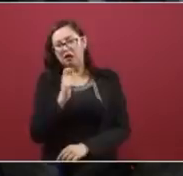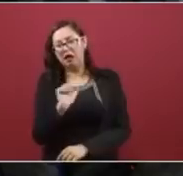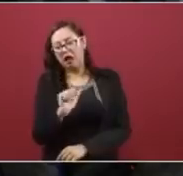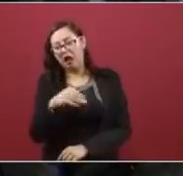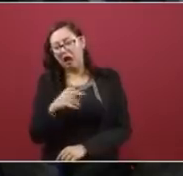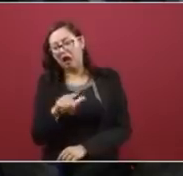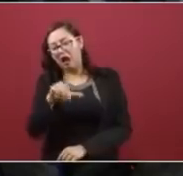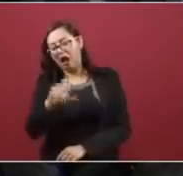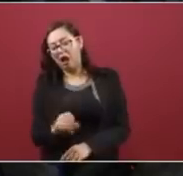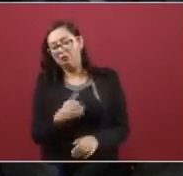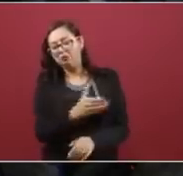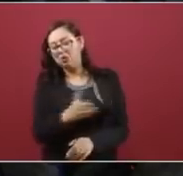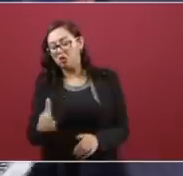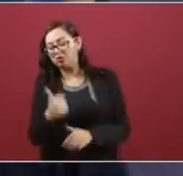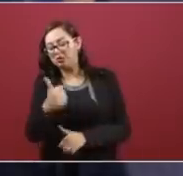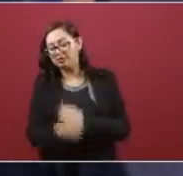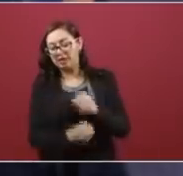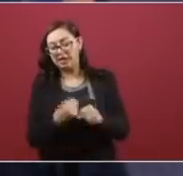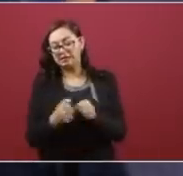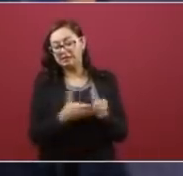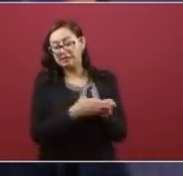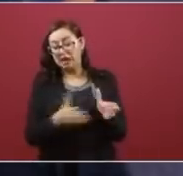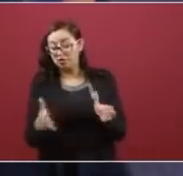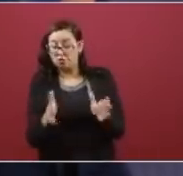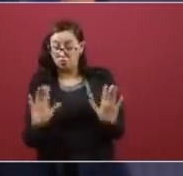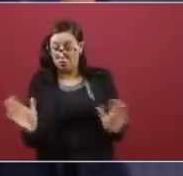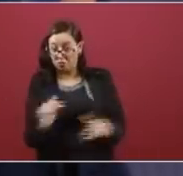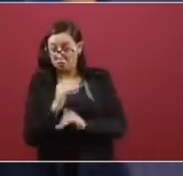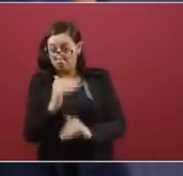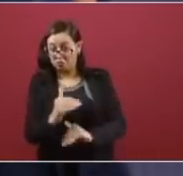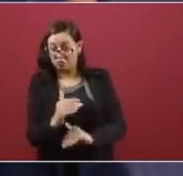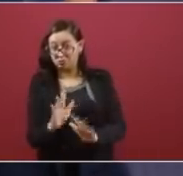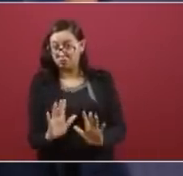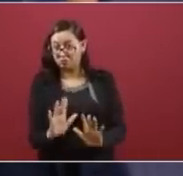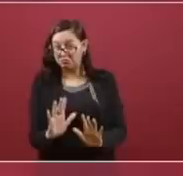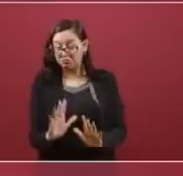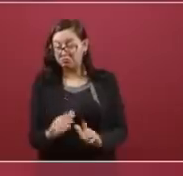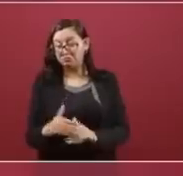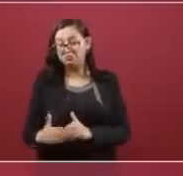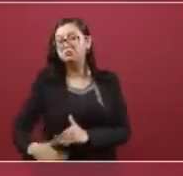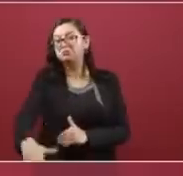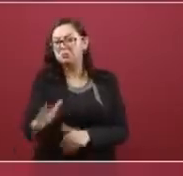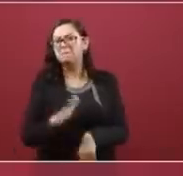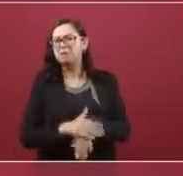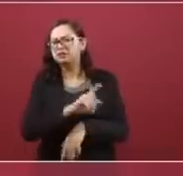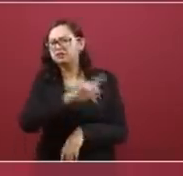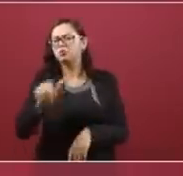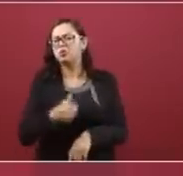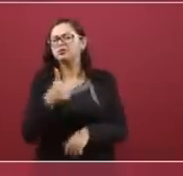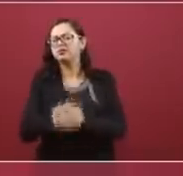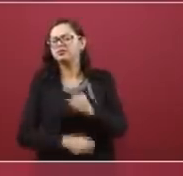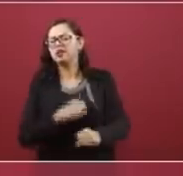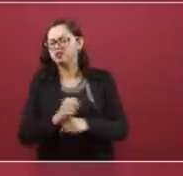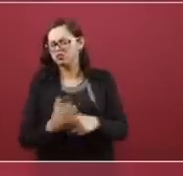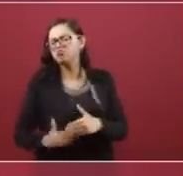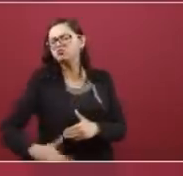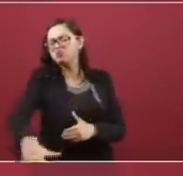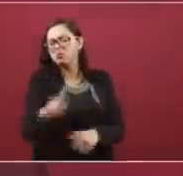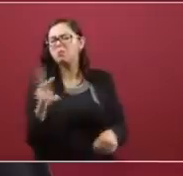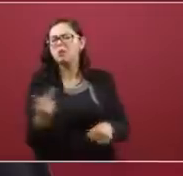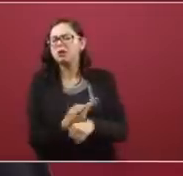seis años basta, pero es un proyecto, ¿no? Sí, pero van a quedar las bases. Los cimientos.